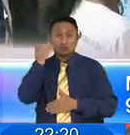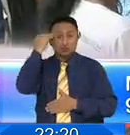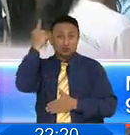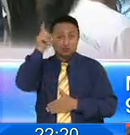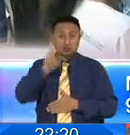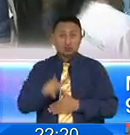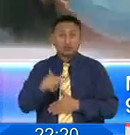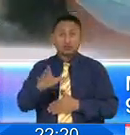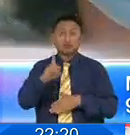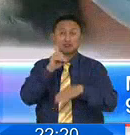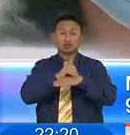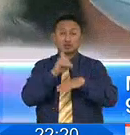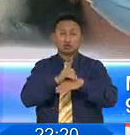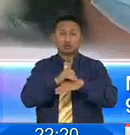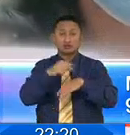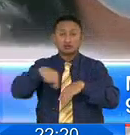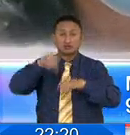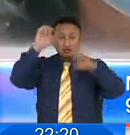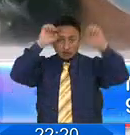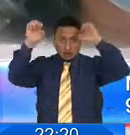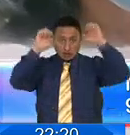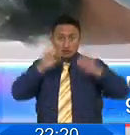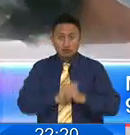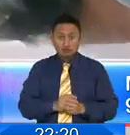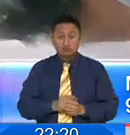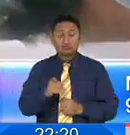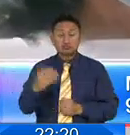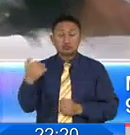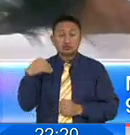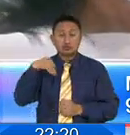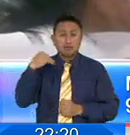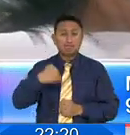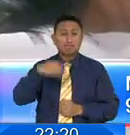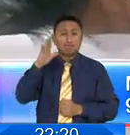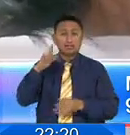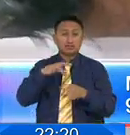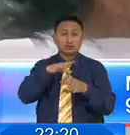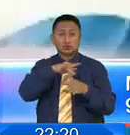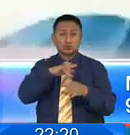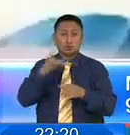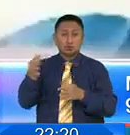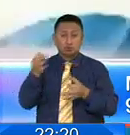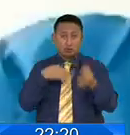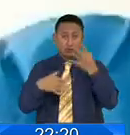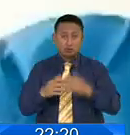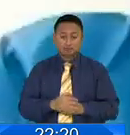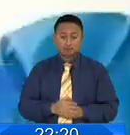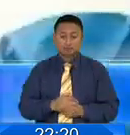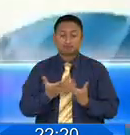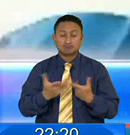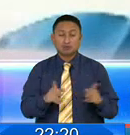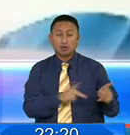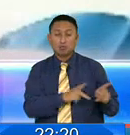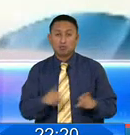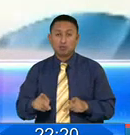personal médico, sectores estratégicos que tienen mayor vulneración al virus. Nos tenemos un plan que ya se lo